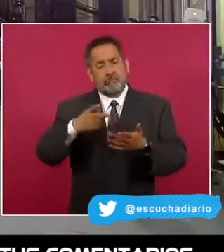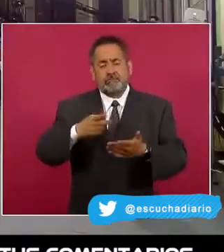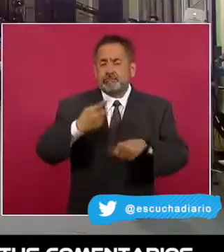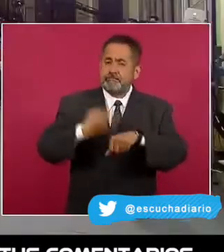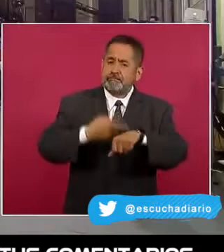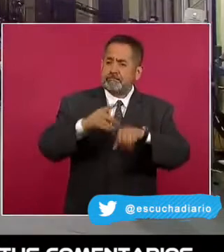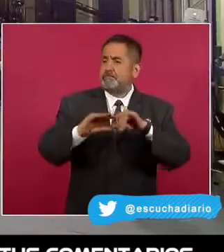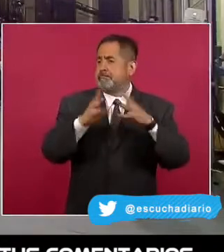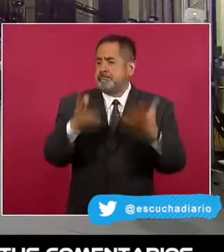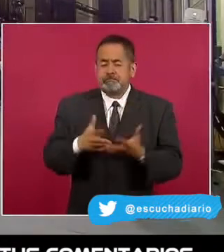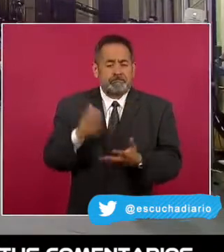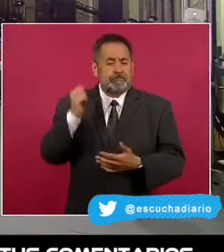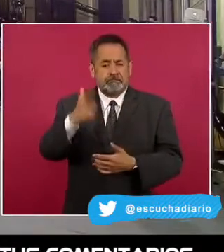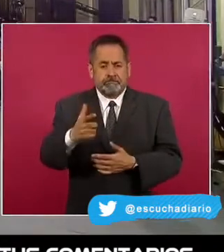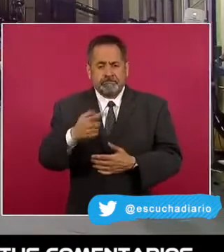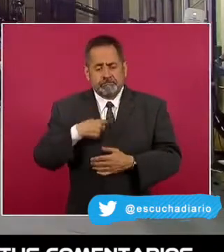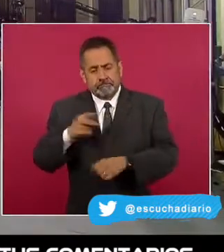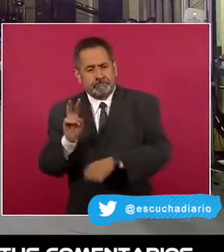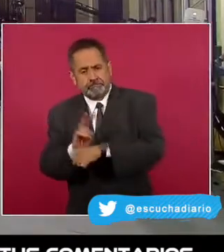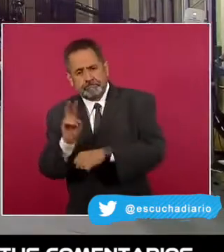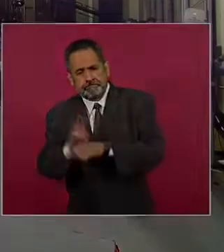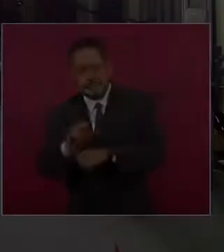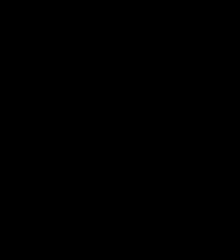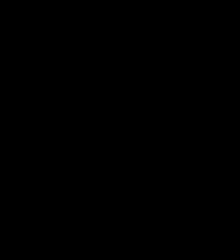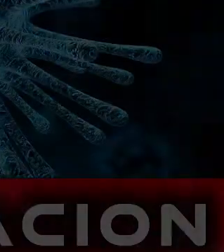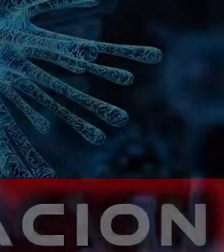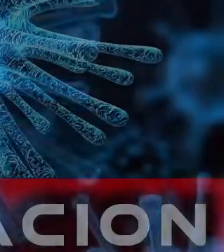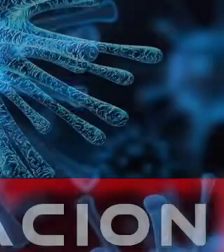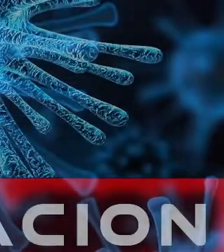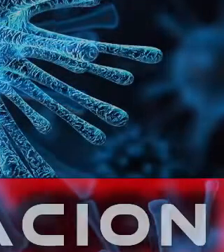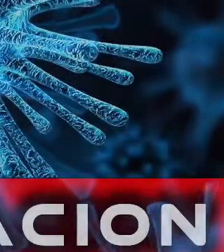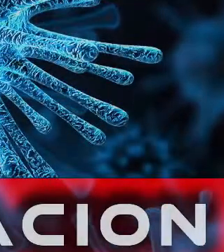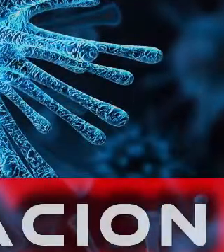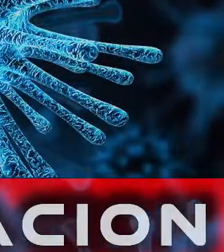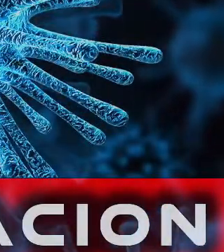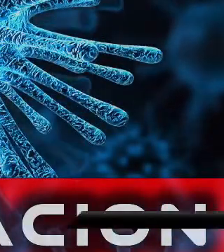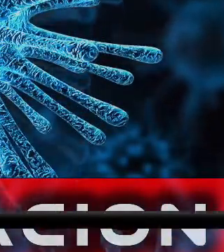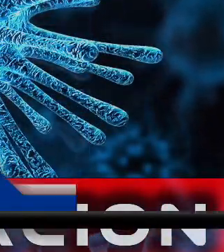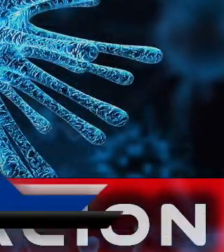de abrazo. Seguiremos informando.